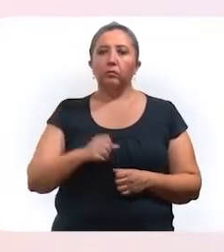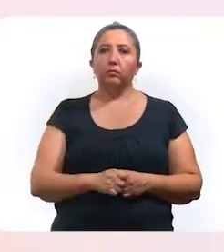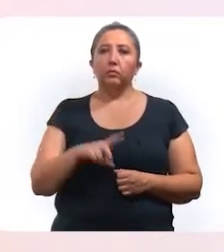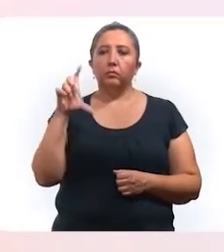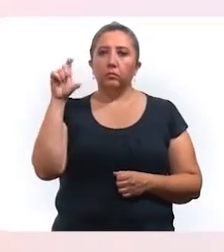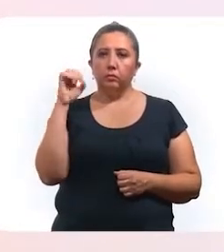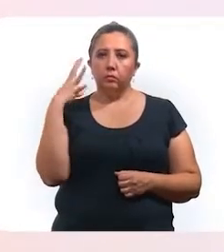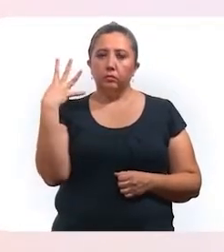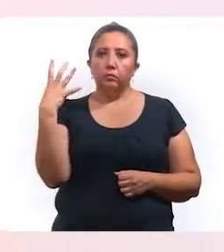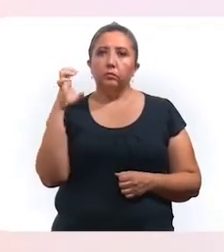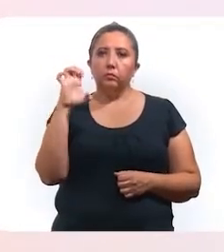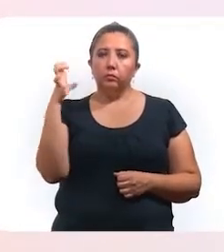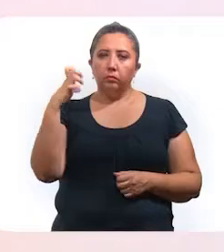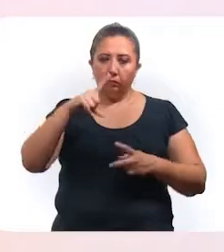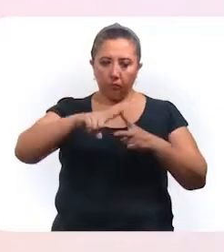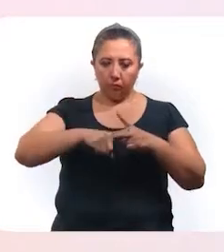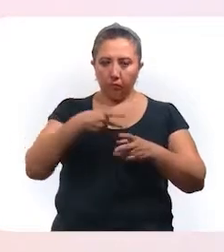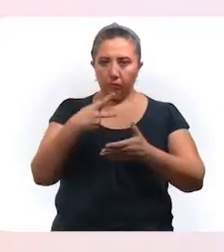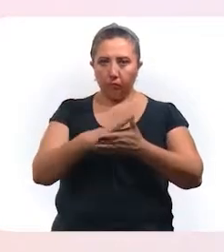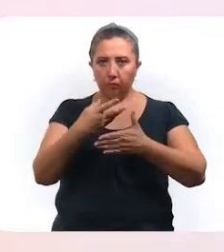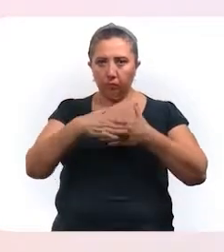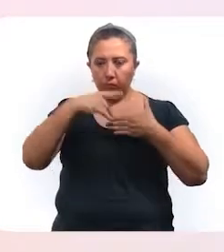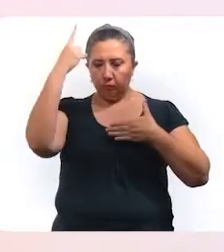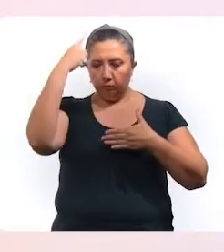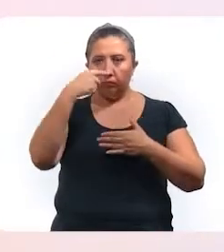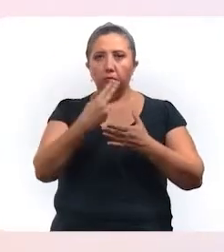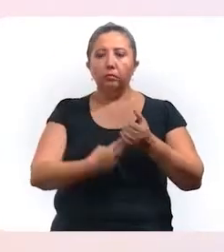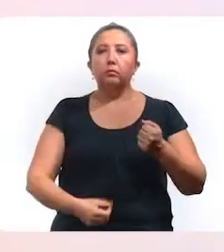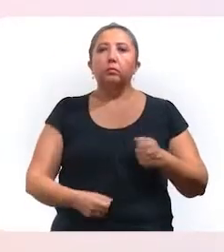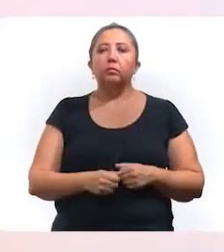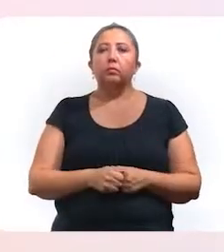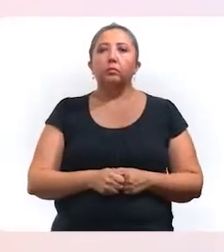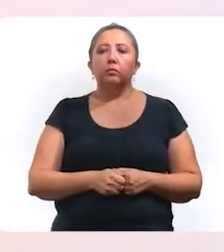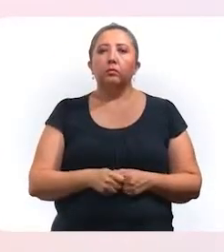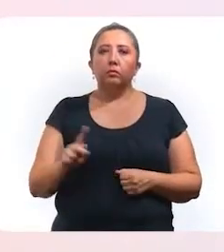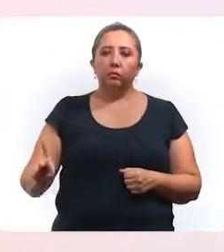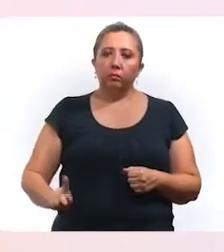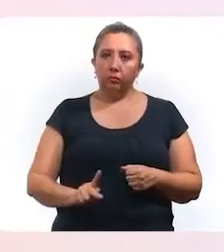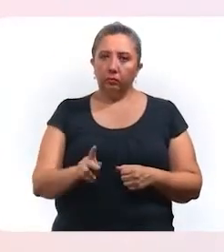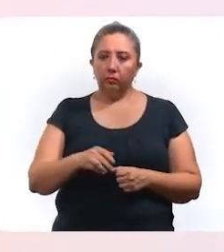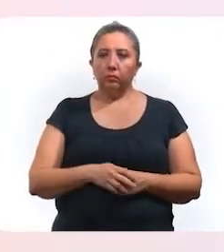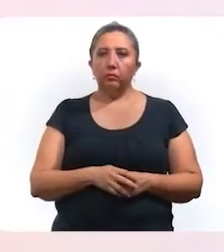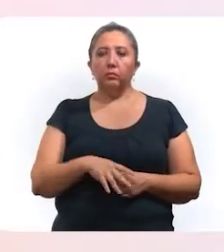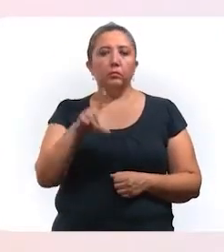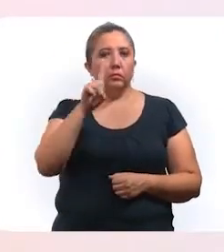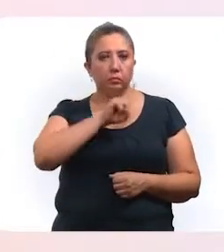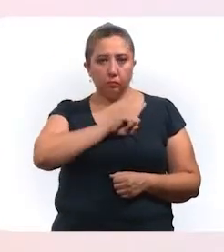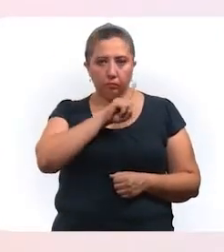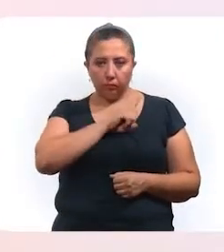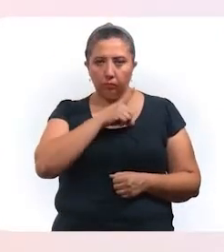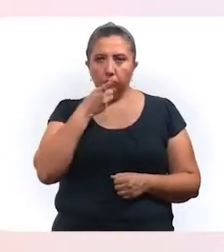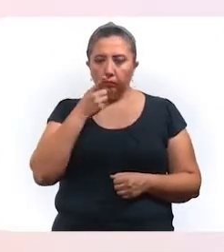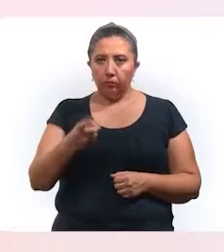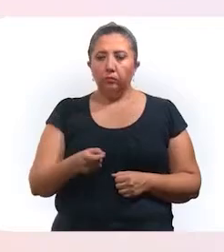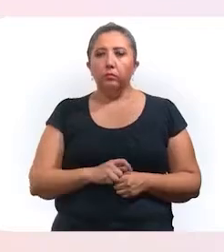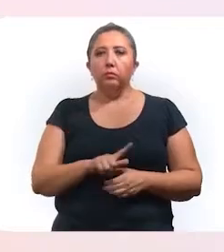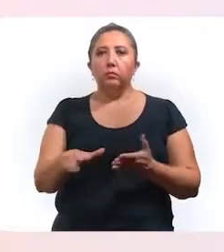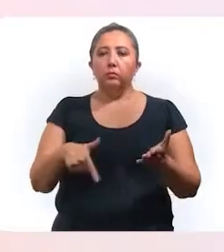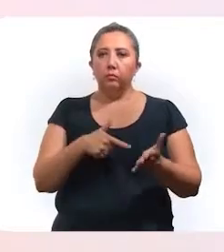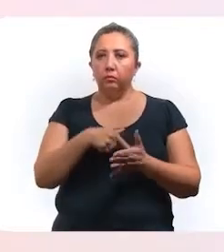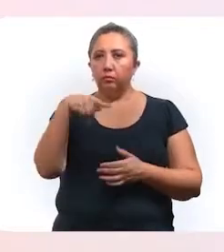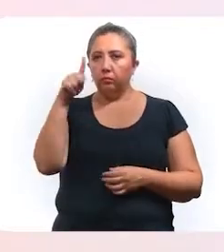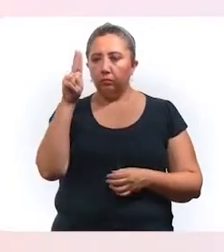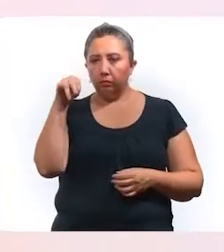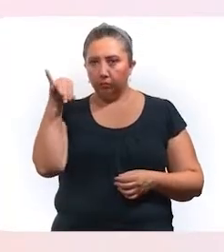El 24 de enero arranca este proceso para ambos sectores de población, únicamente en las demarcaciones